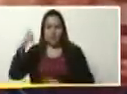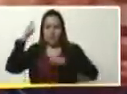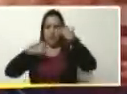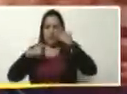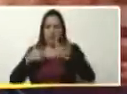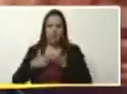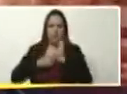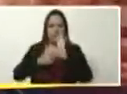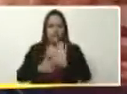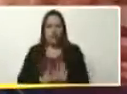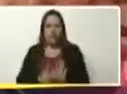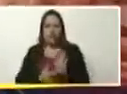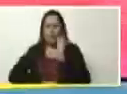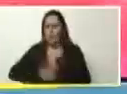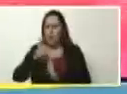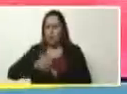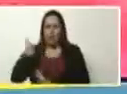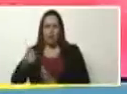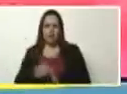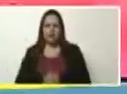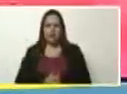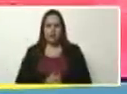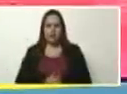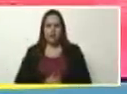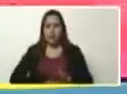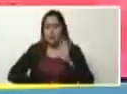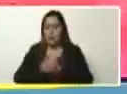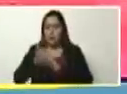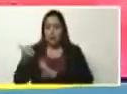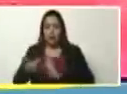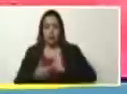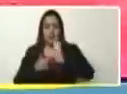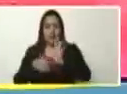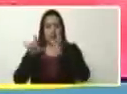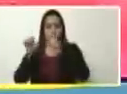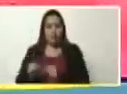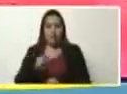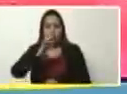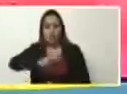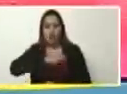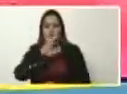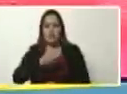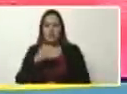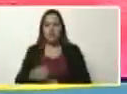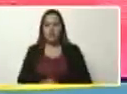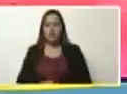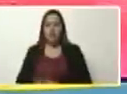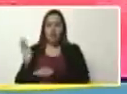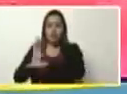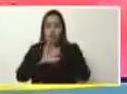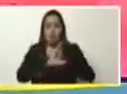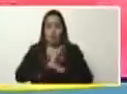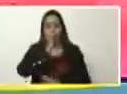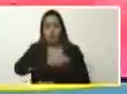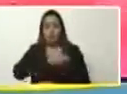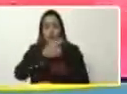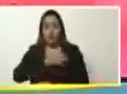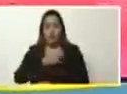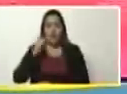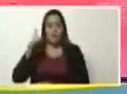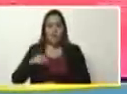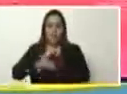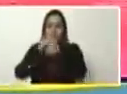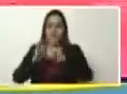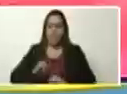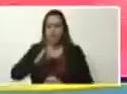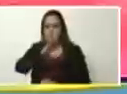expresión, a su máxima expresión de seguridad social, de protección social y de